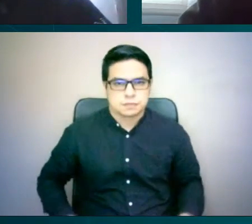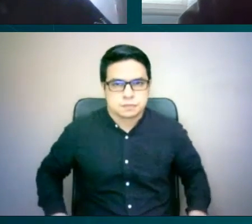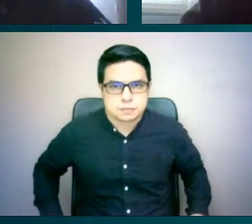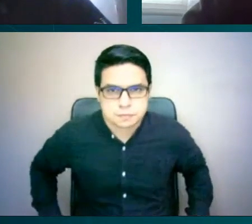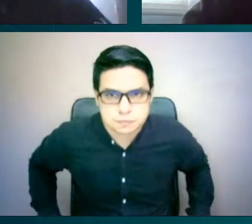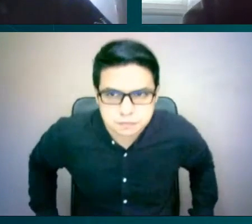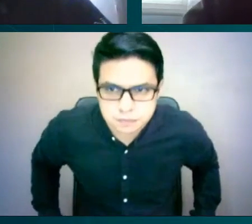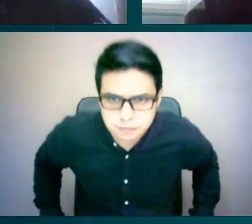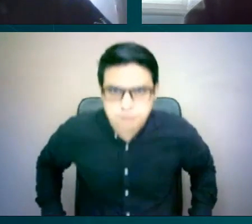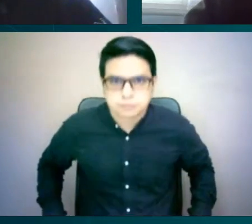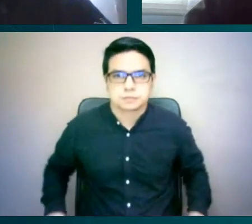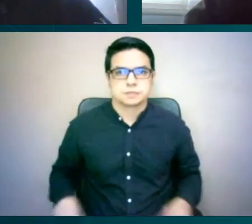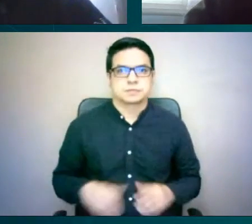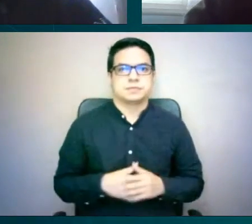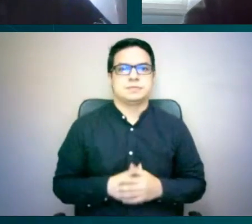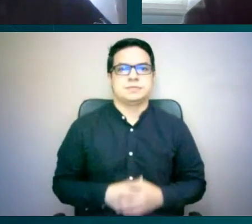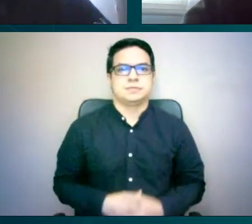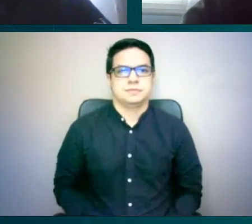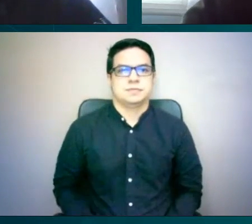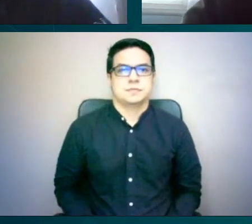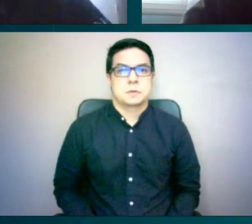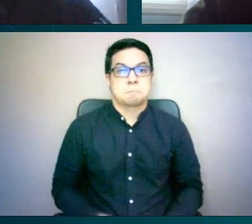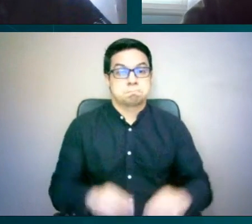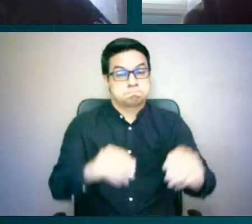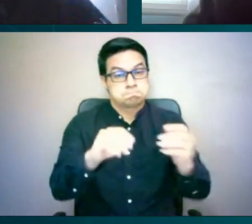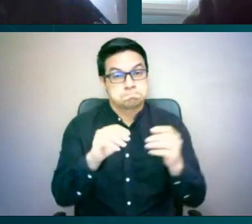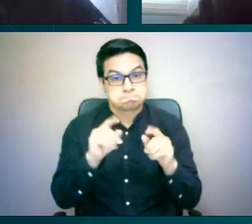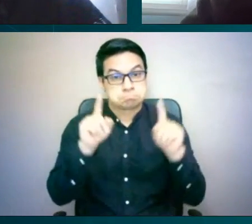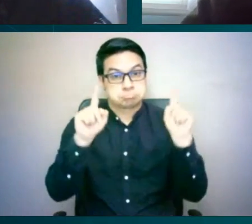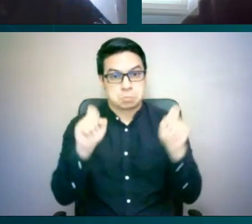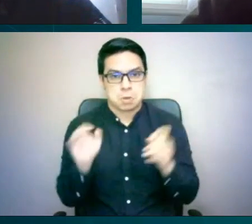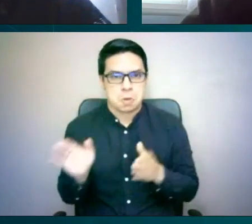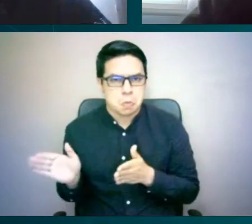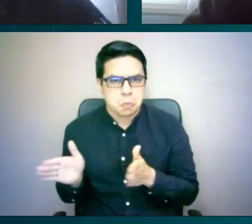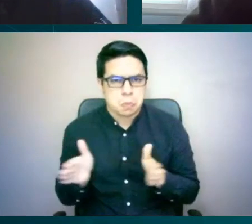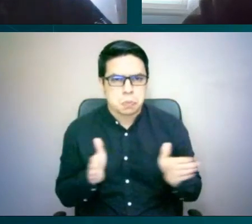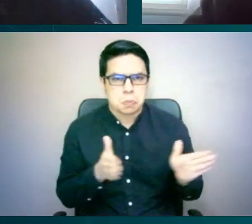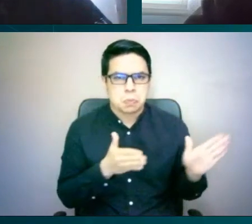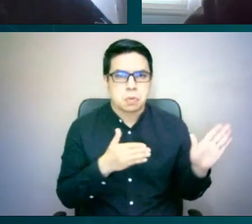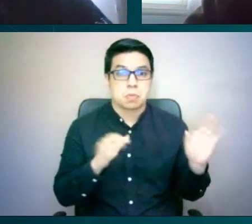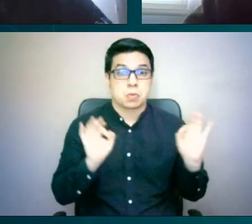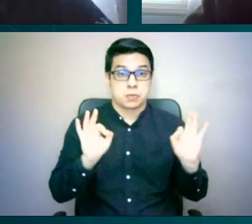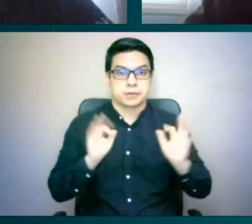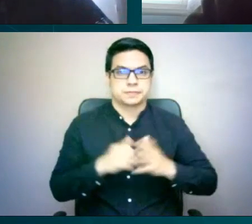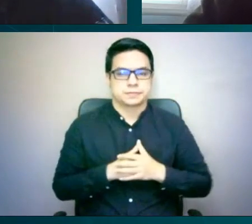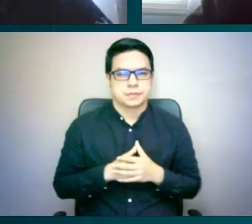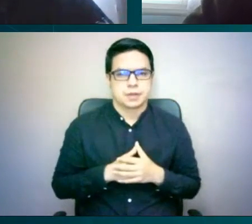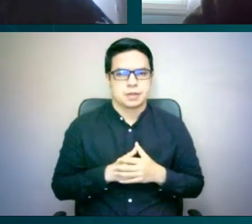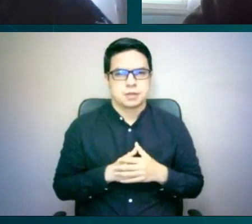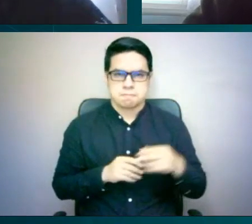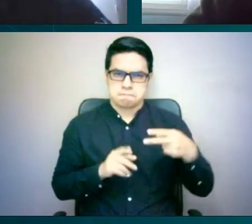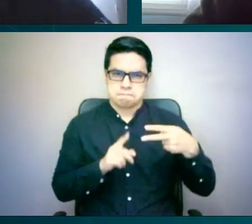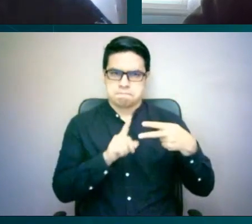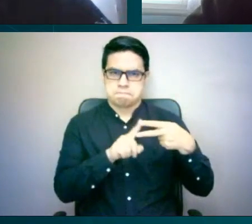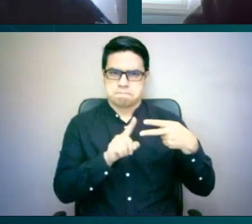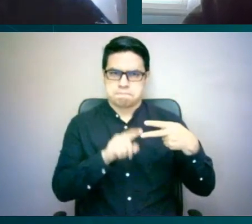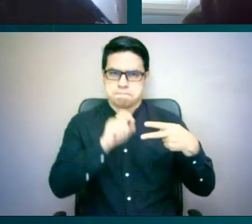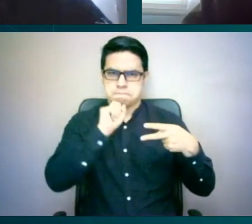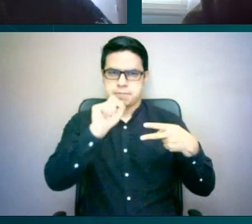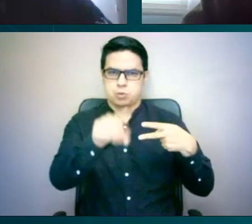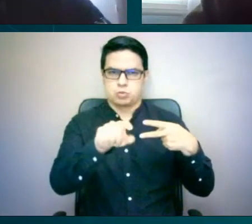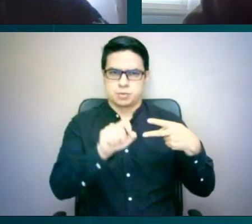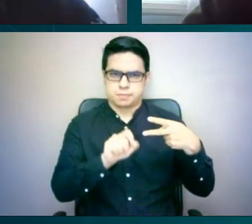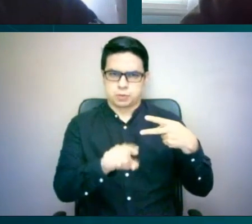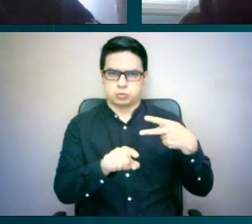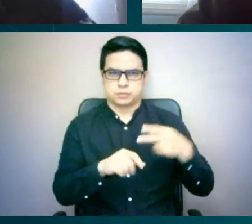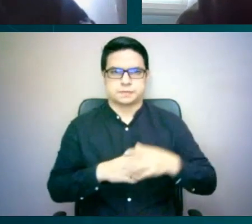Presentación, considero que el desarrollo del tema fue excelente. Hay dos preguntas que quisiera plantearte.